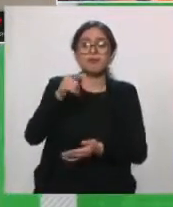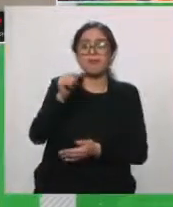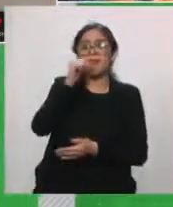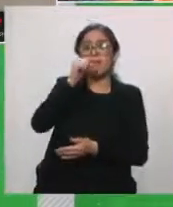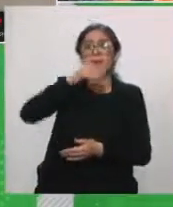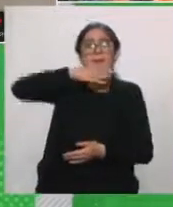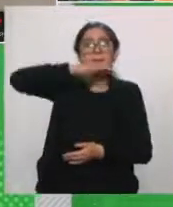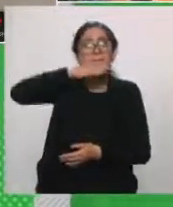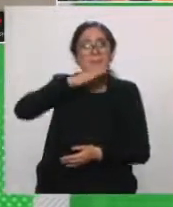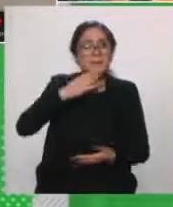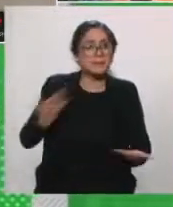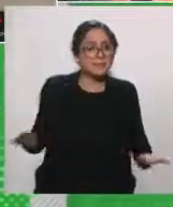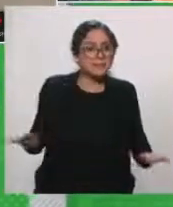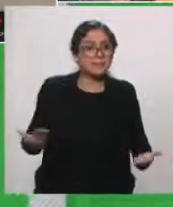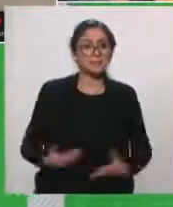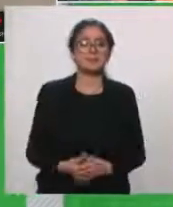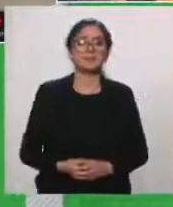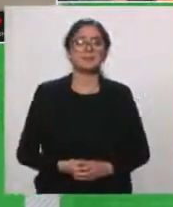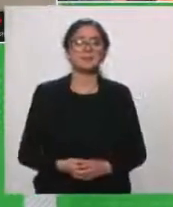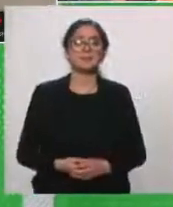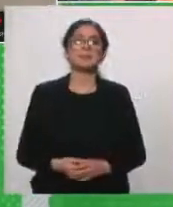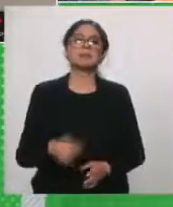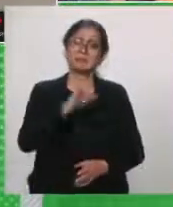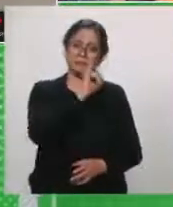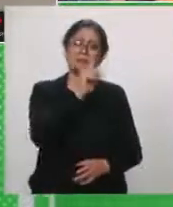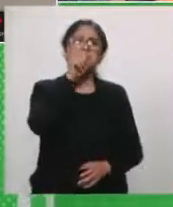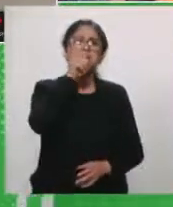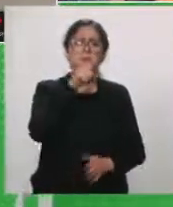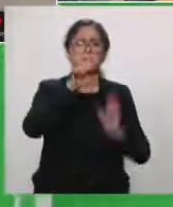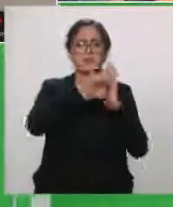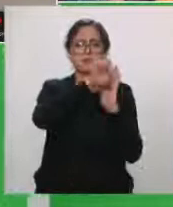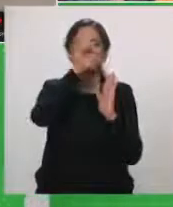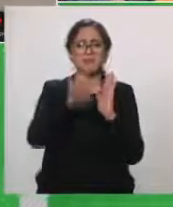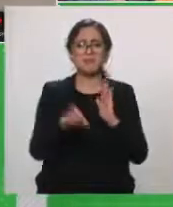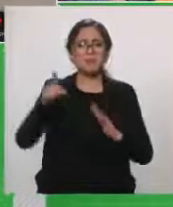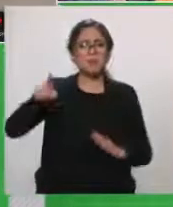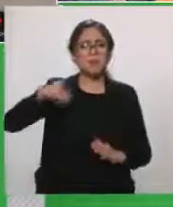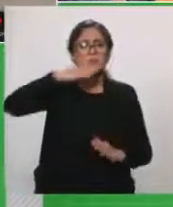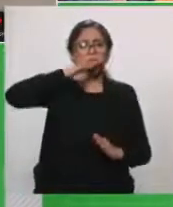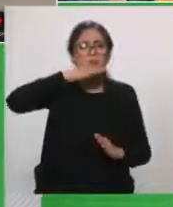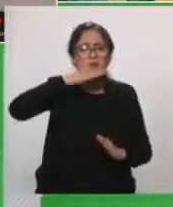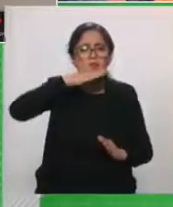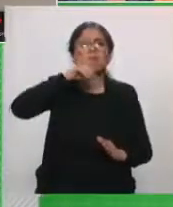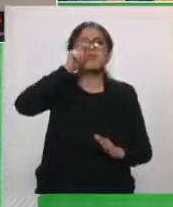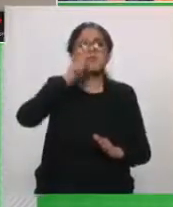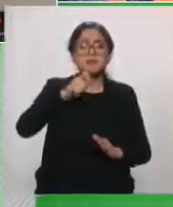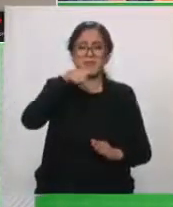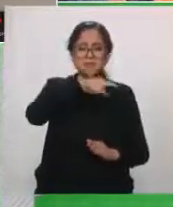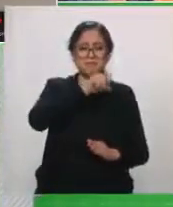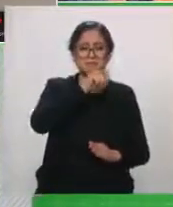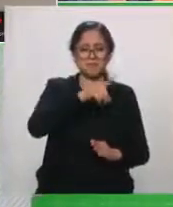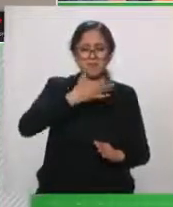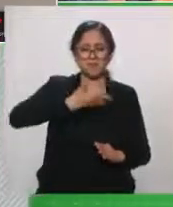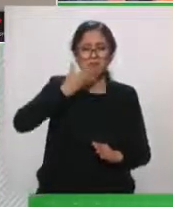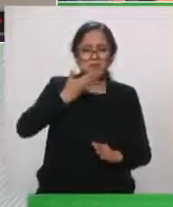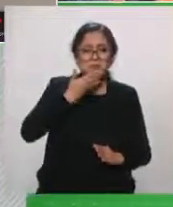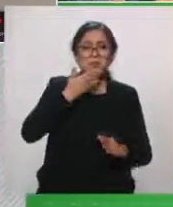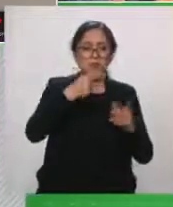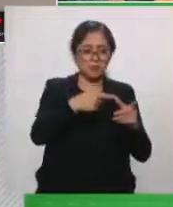lados. O, por ejemplo, el mismo pozole, ¿no? En donde el pozole tradicional se acompaña